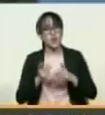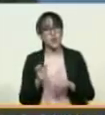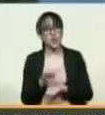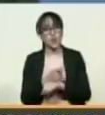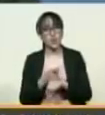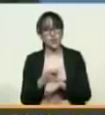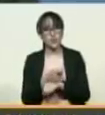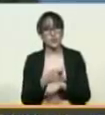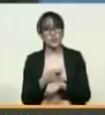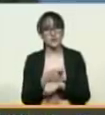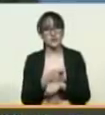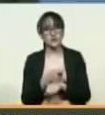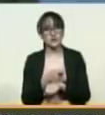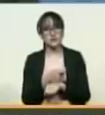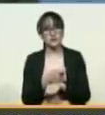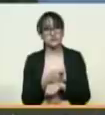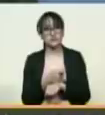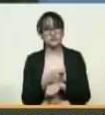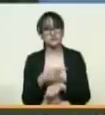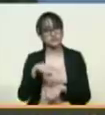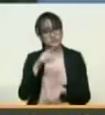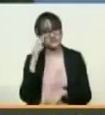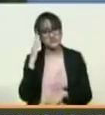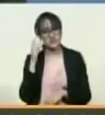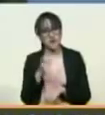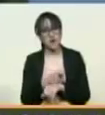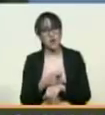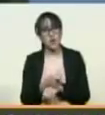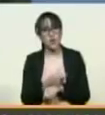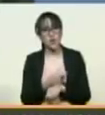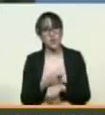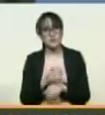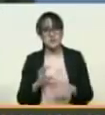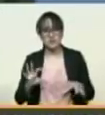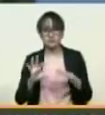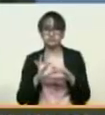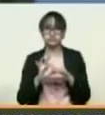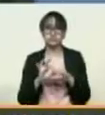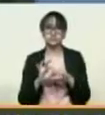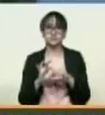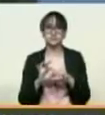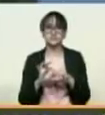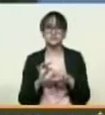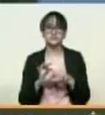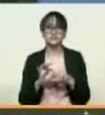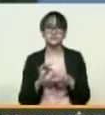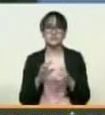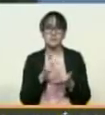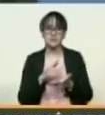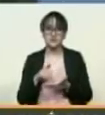tomado, ustedes conocen, estos gobiernos que se han unido con